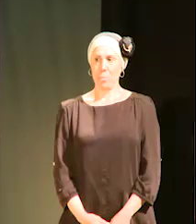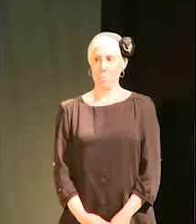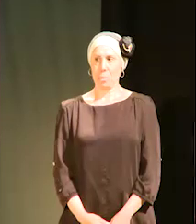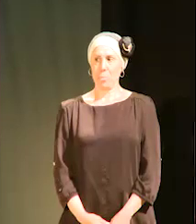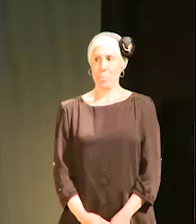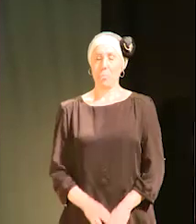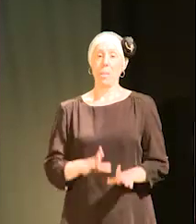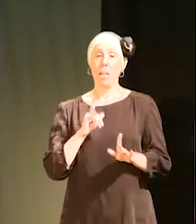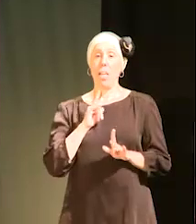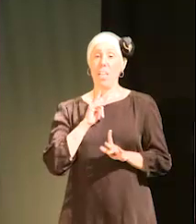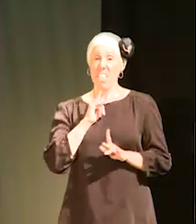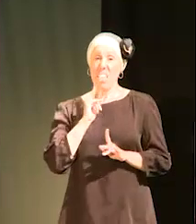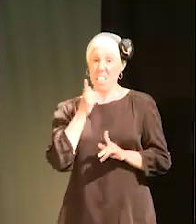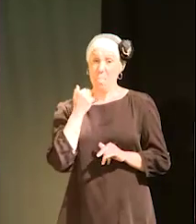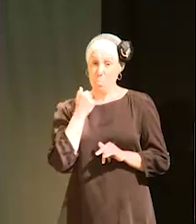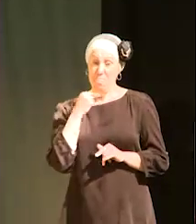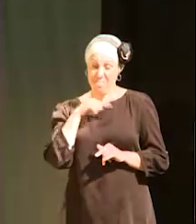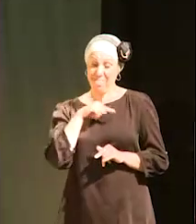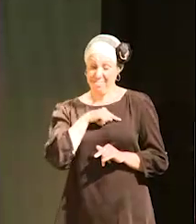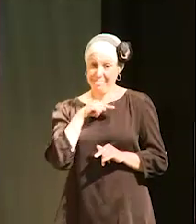me toca mucho mi tierra